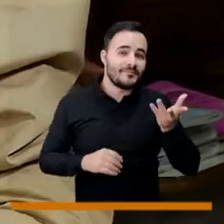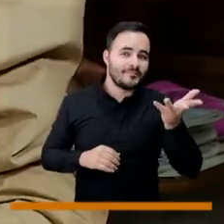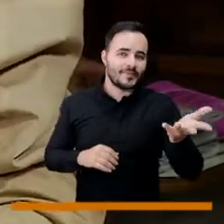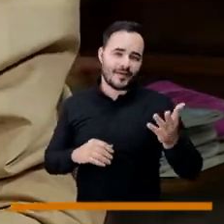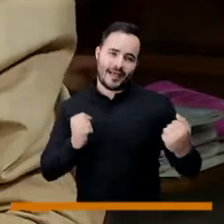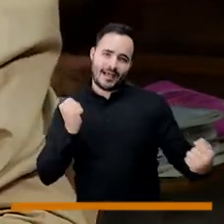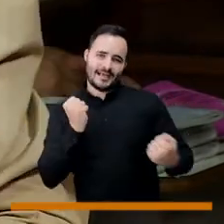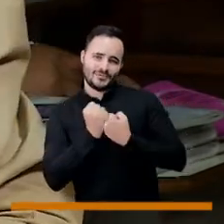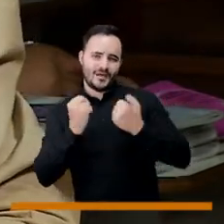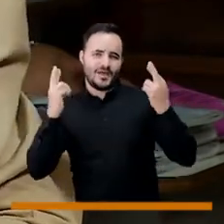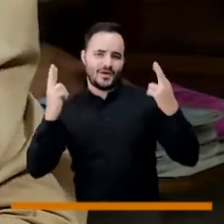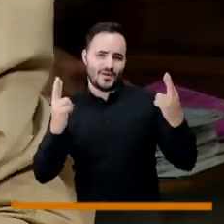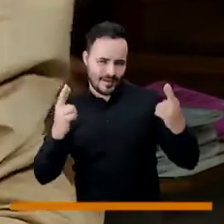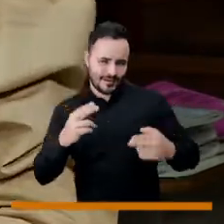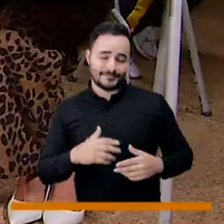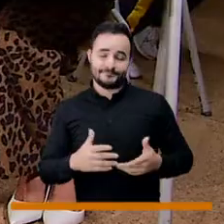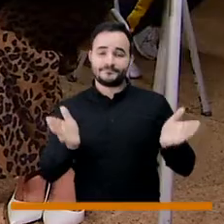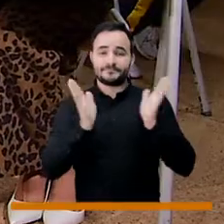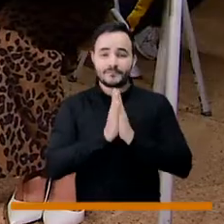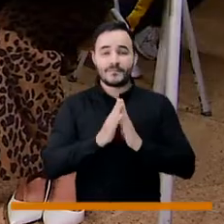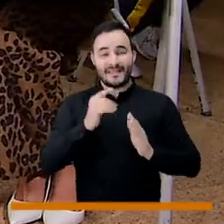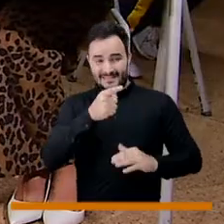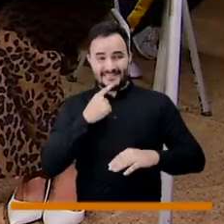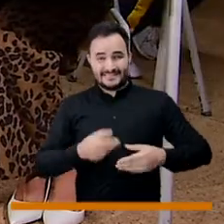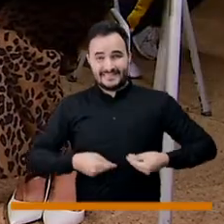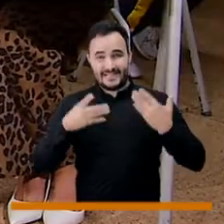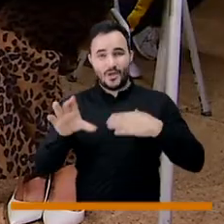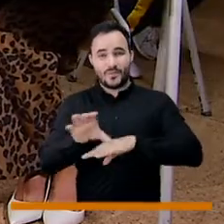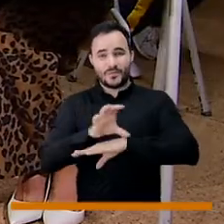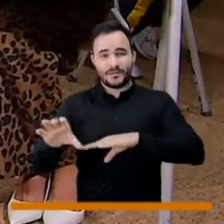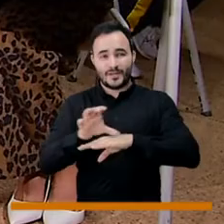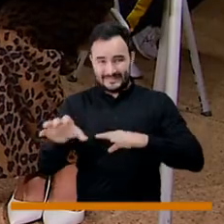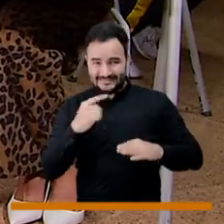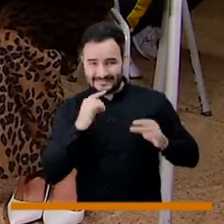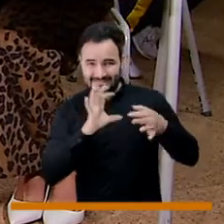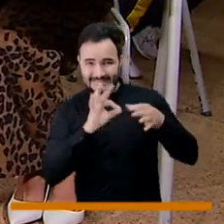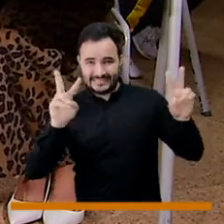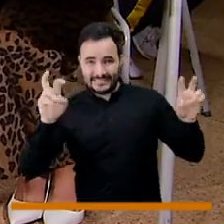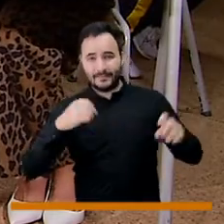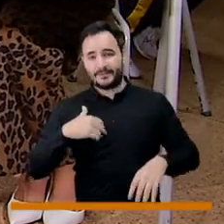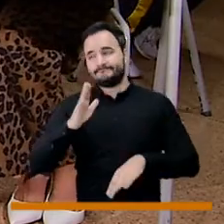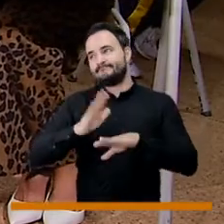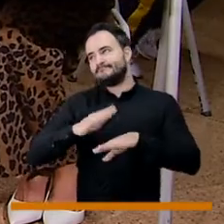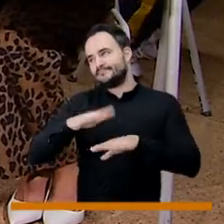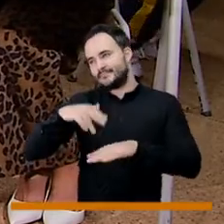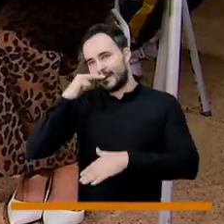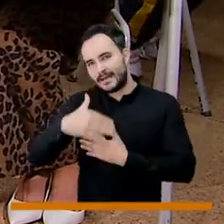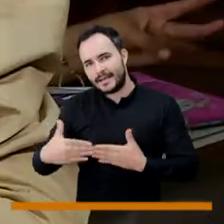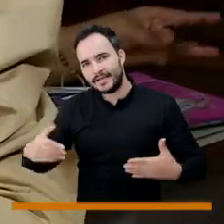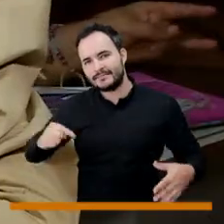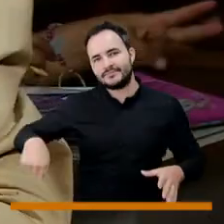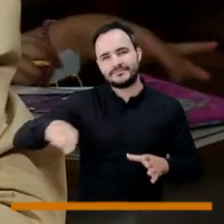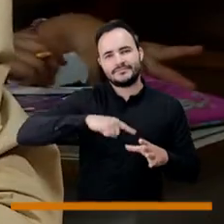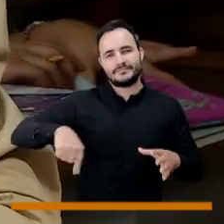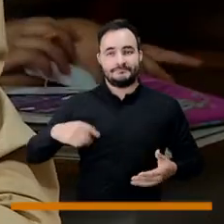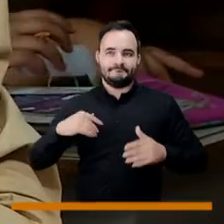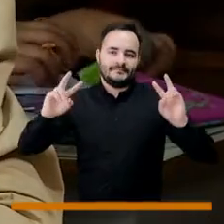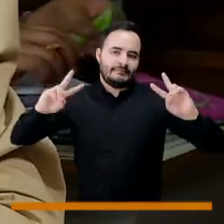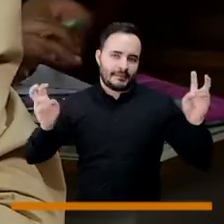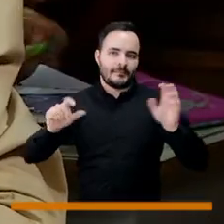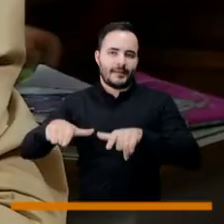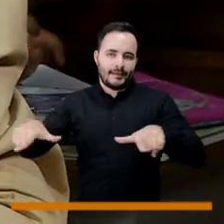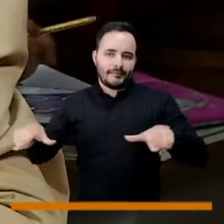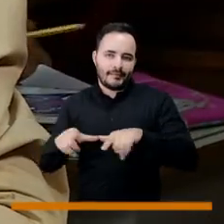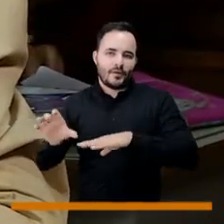podrían colaborar y ustedes que están acá ahora hablábamos de los de los computadores aquí en la institución los niños son con ganas de